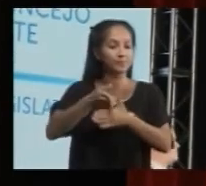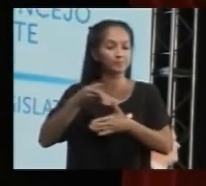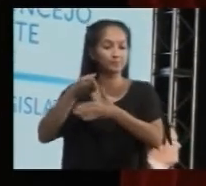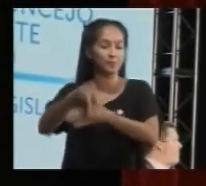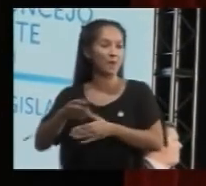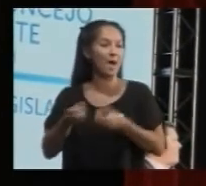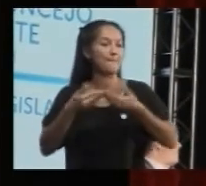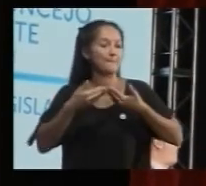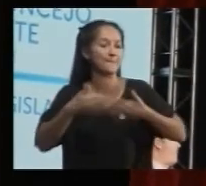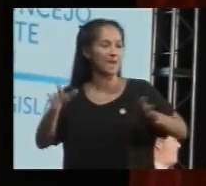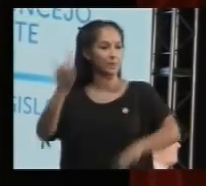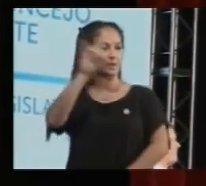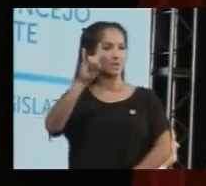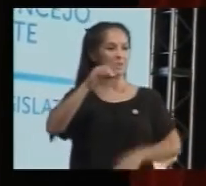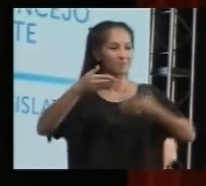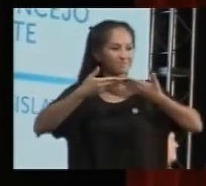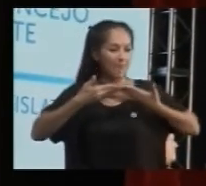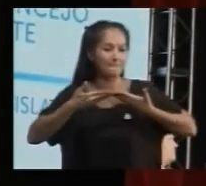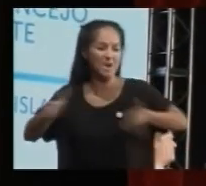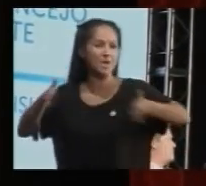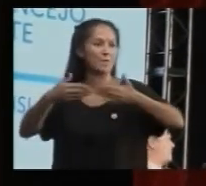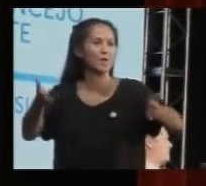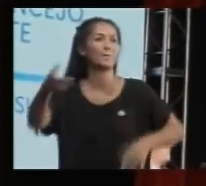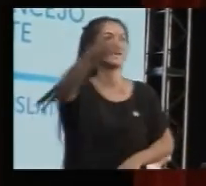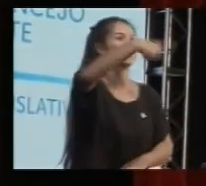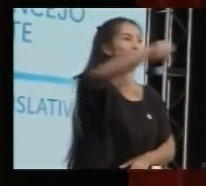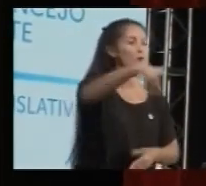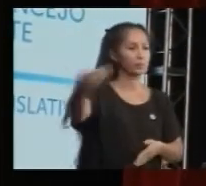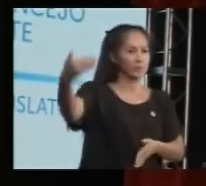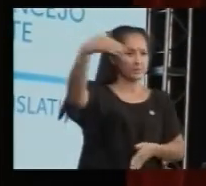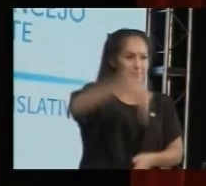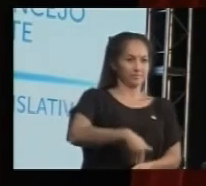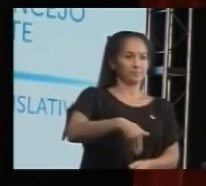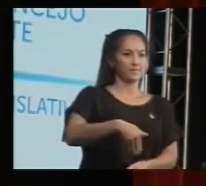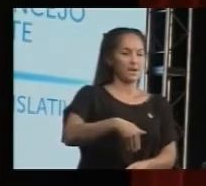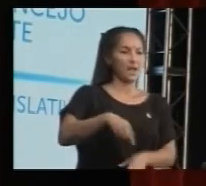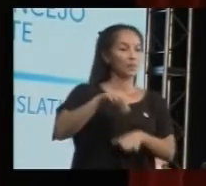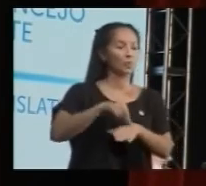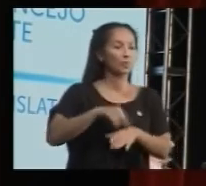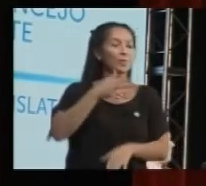la universidad de par en par para que entrara el pueblo. La novela Mi hijo el doctor